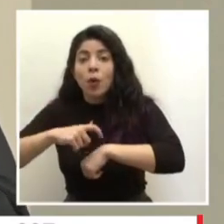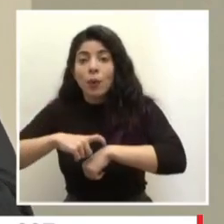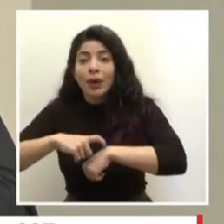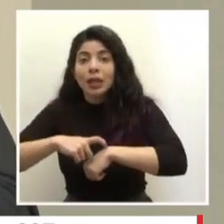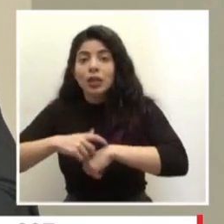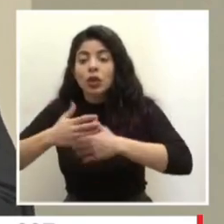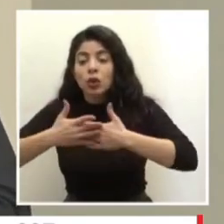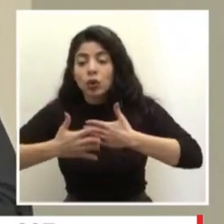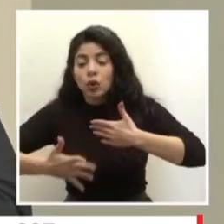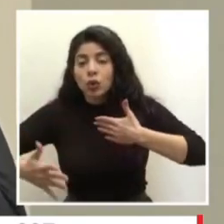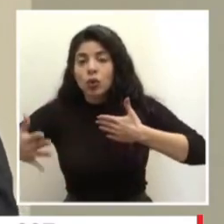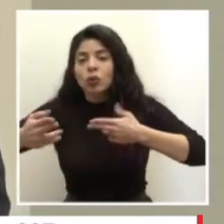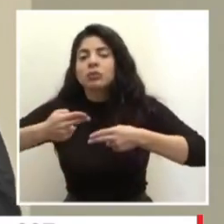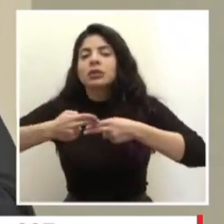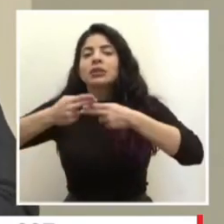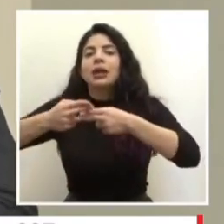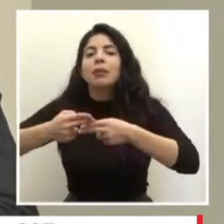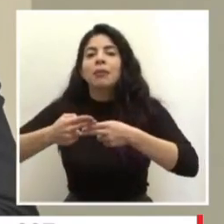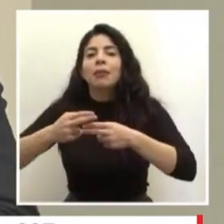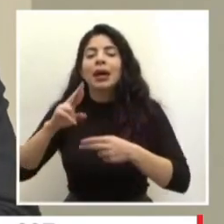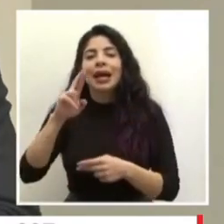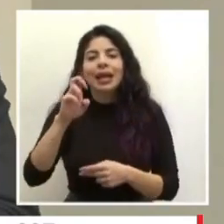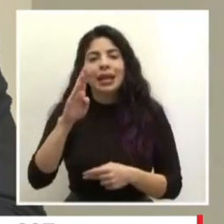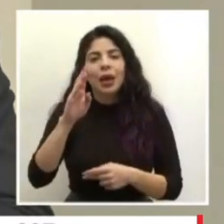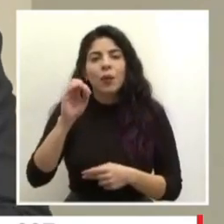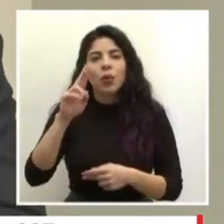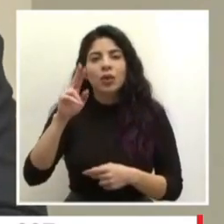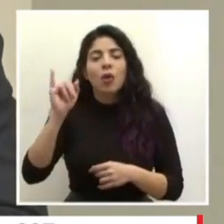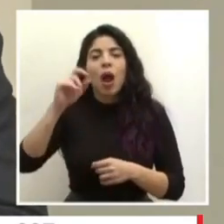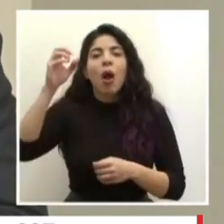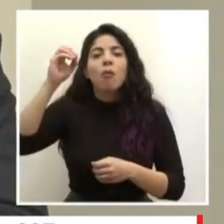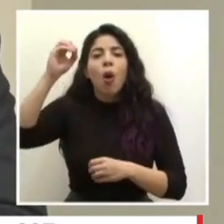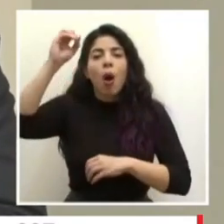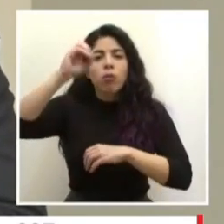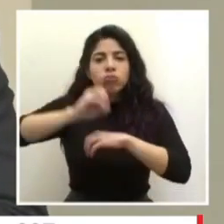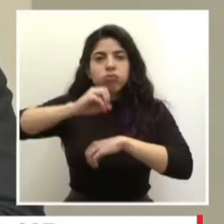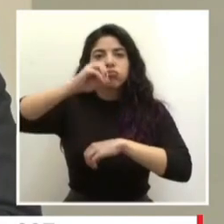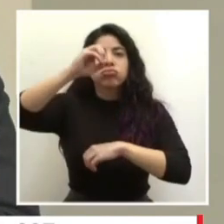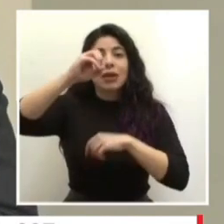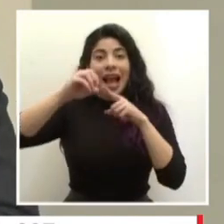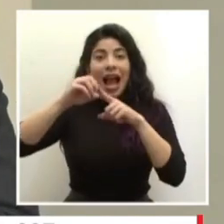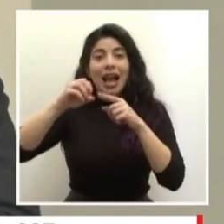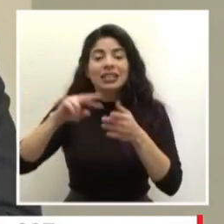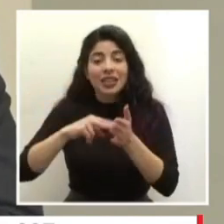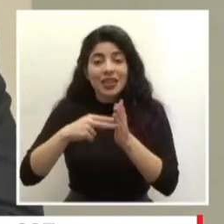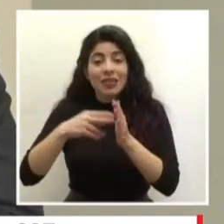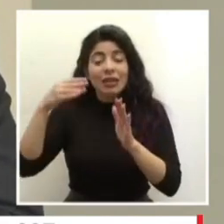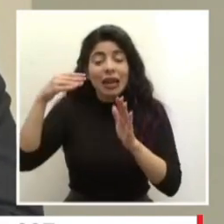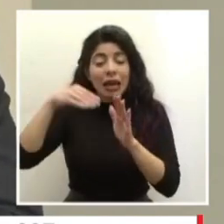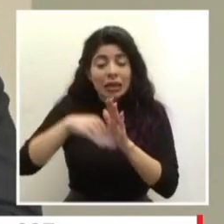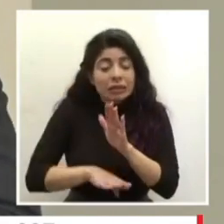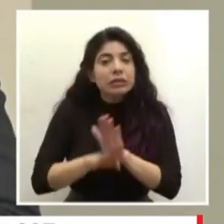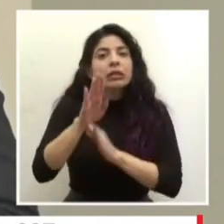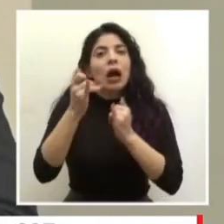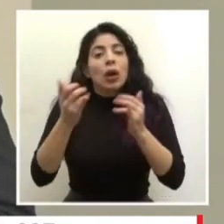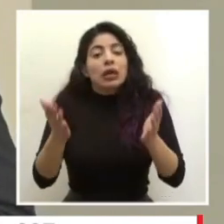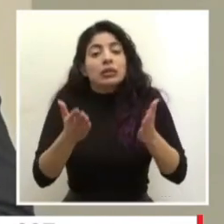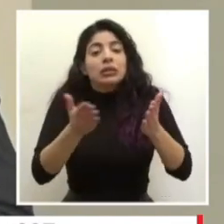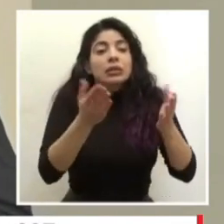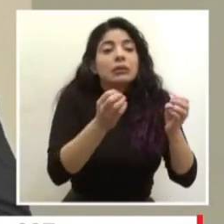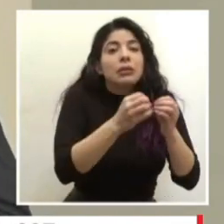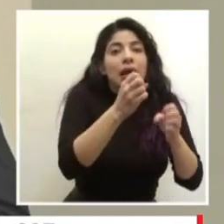que, lo que hemos llamado es rebotar para generar más empleo. Y a mí particularmente el hecho de